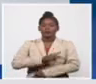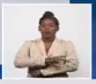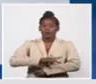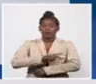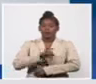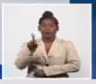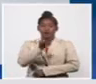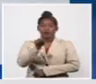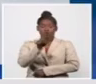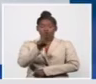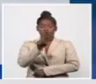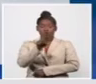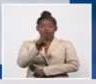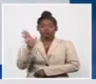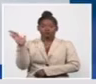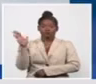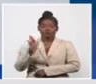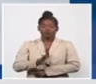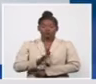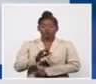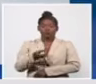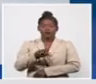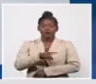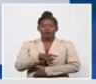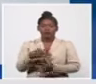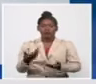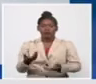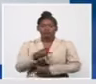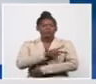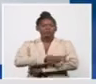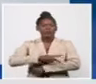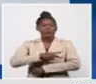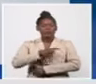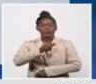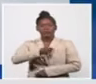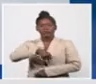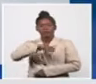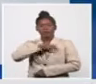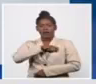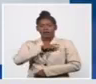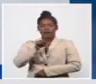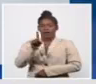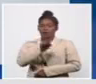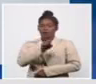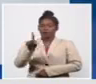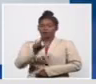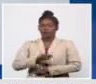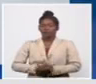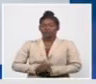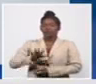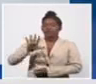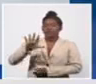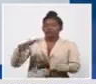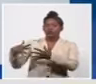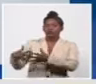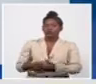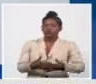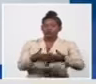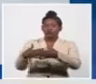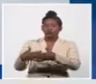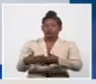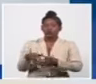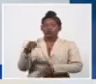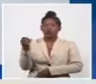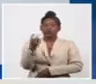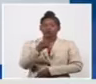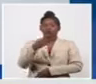ayer, procedentes de España, 5 de los Estados Unidos, 2 de Haití, al igual que 2 de